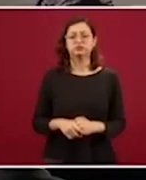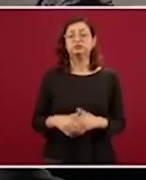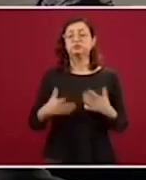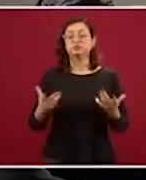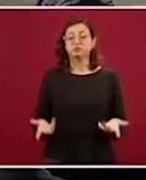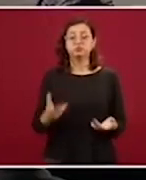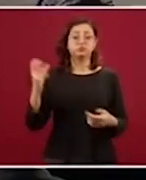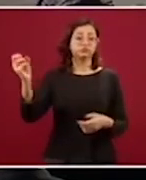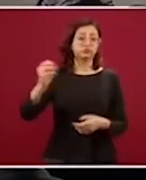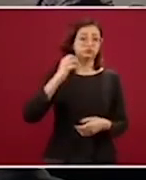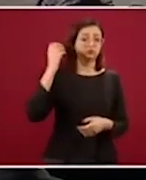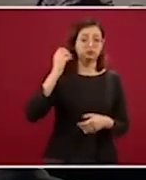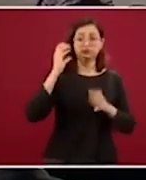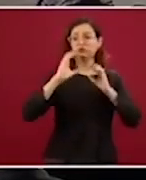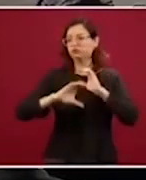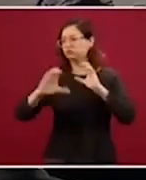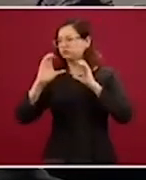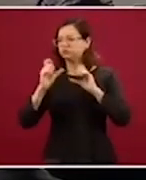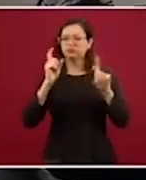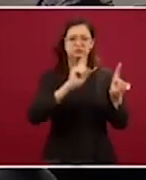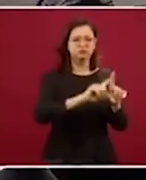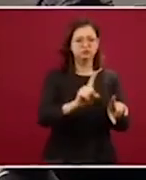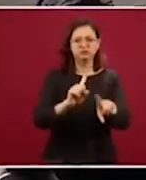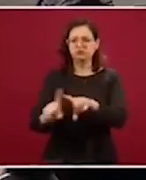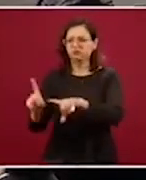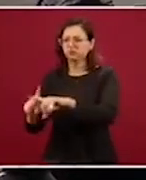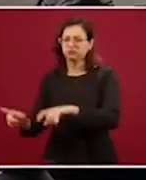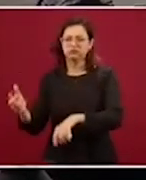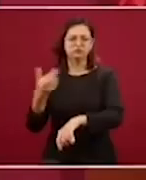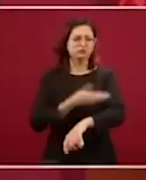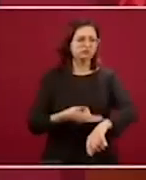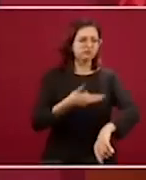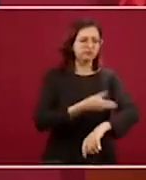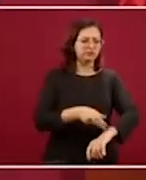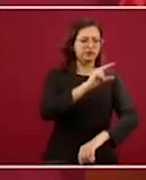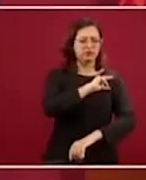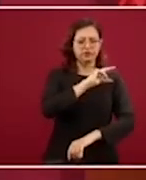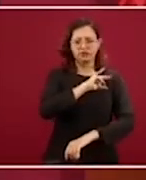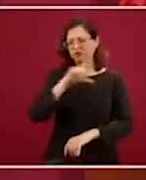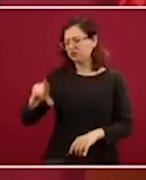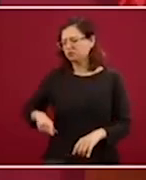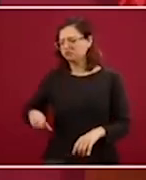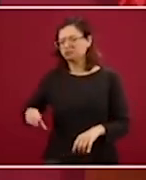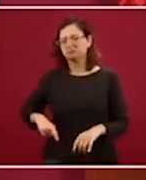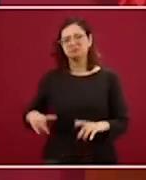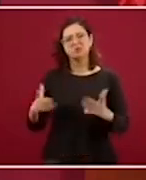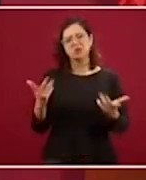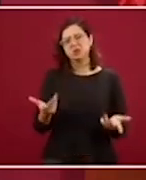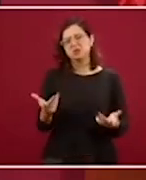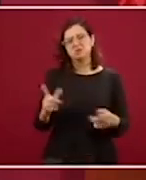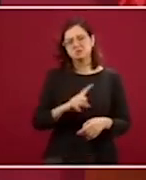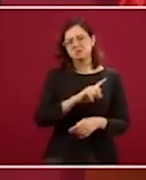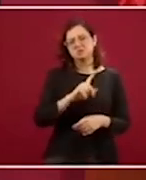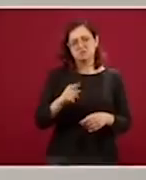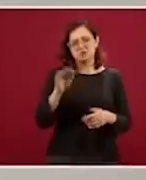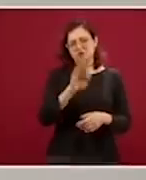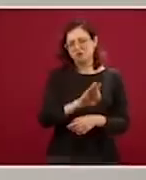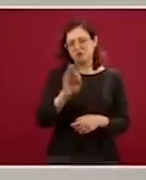eventos públicos, ya sea organizados por privados o por los gobiernos, y lo que interesa aquí es